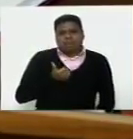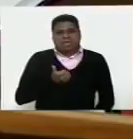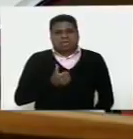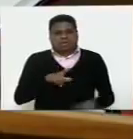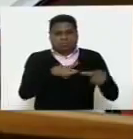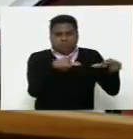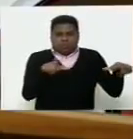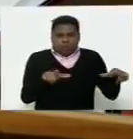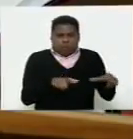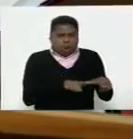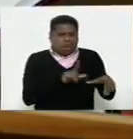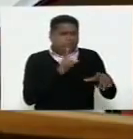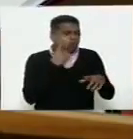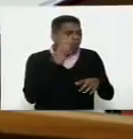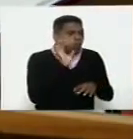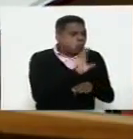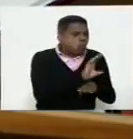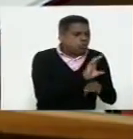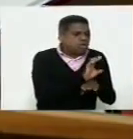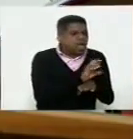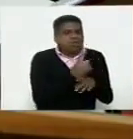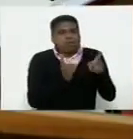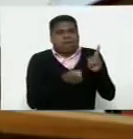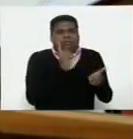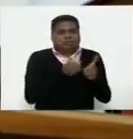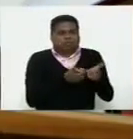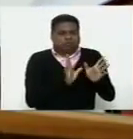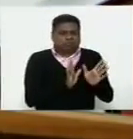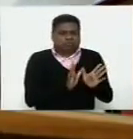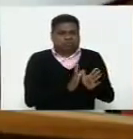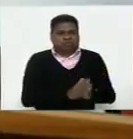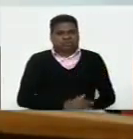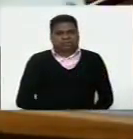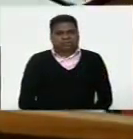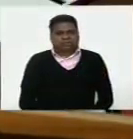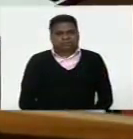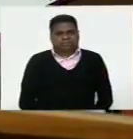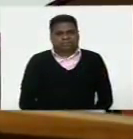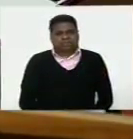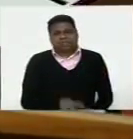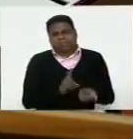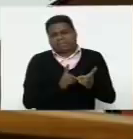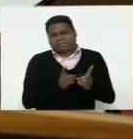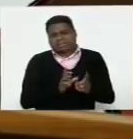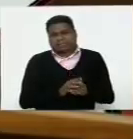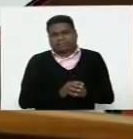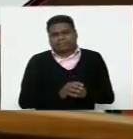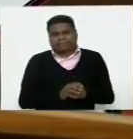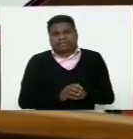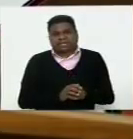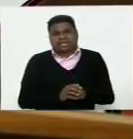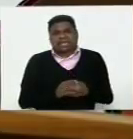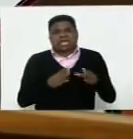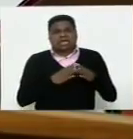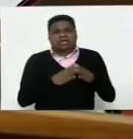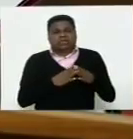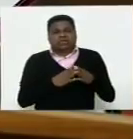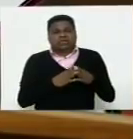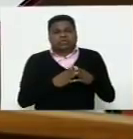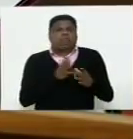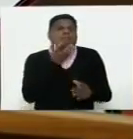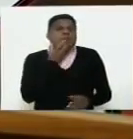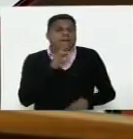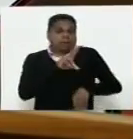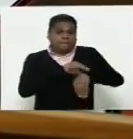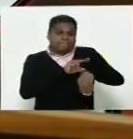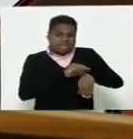unidades de cuidado intensivo o intermedio para neonatos, según el caso. El personal de salud debe garantizar que tan pronto